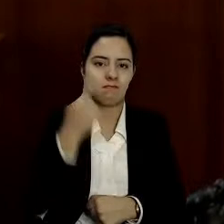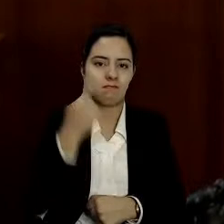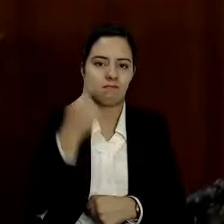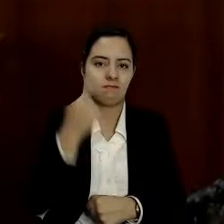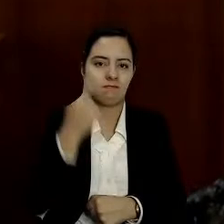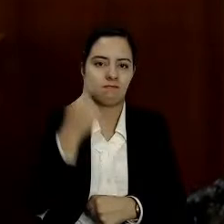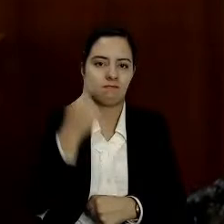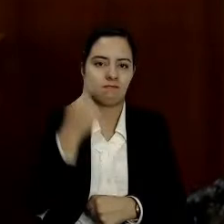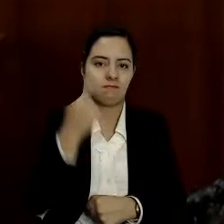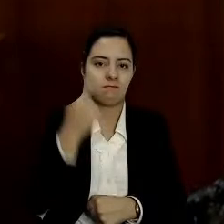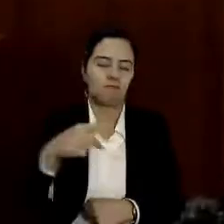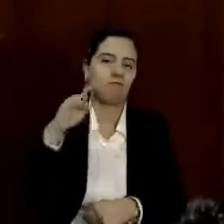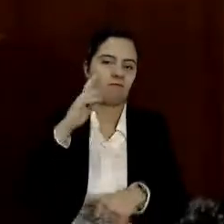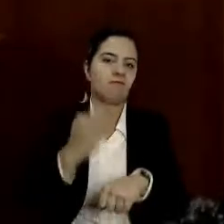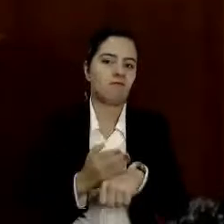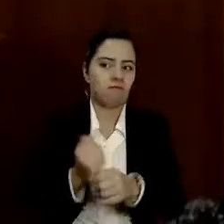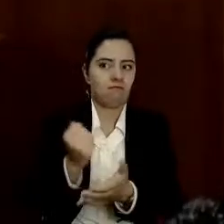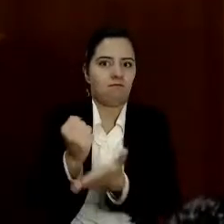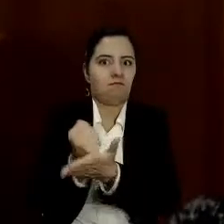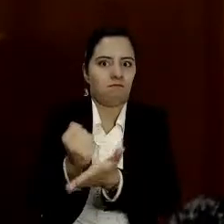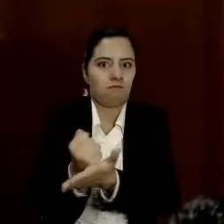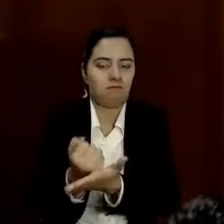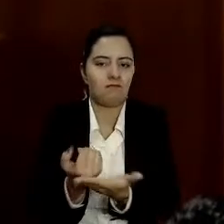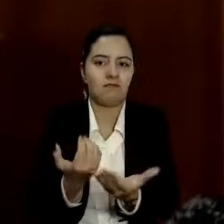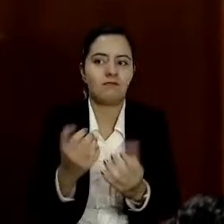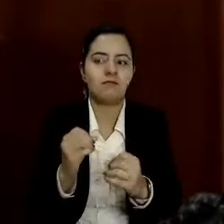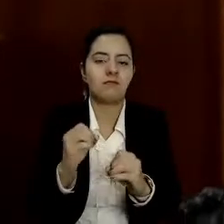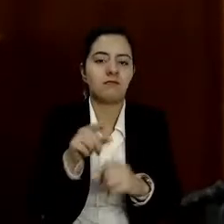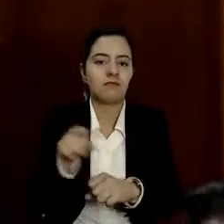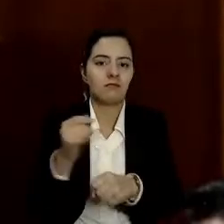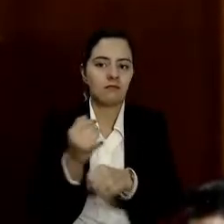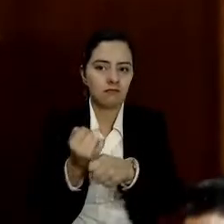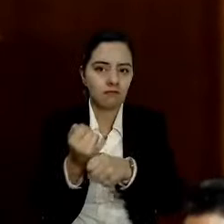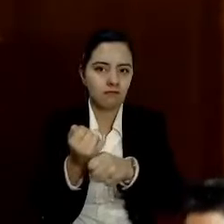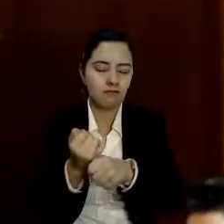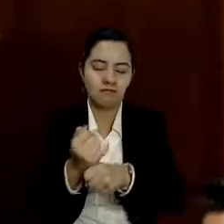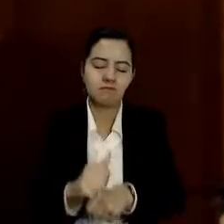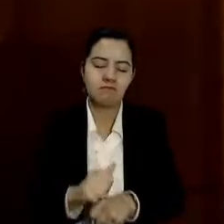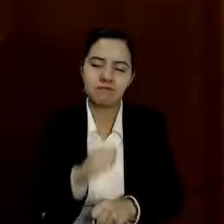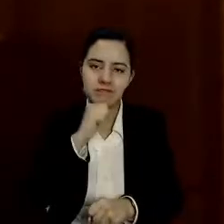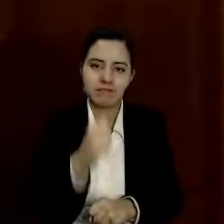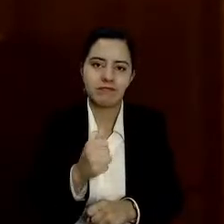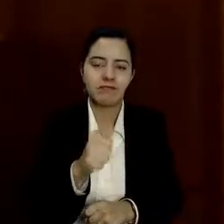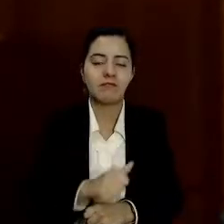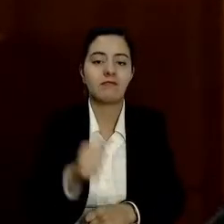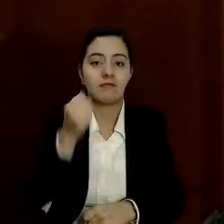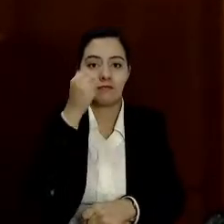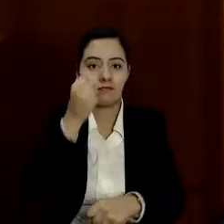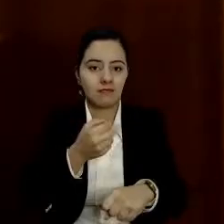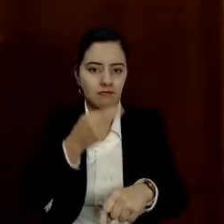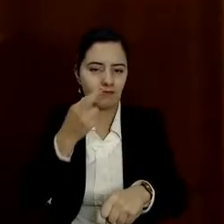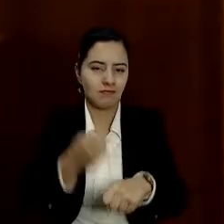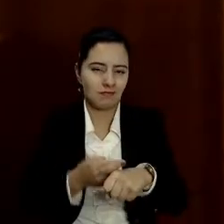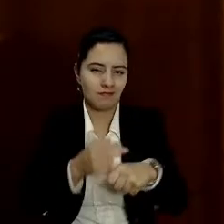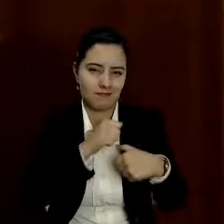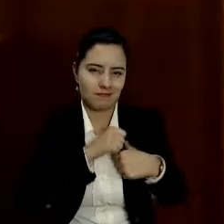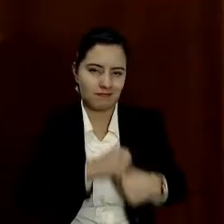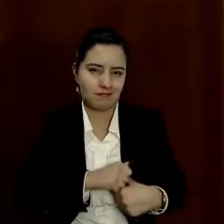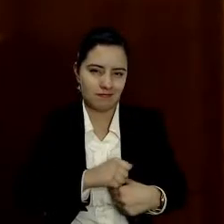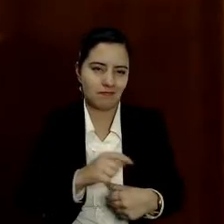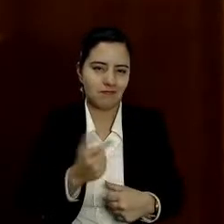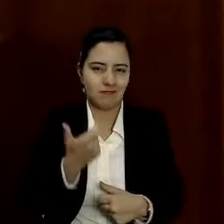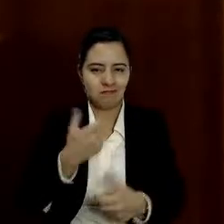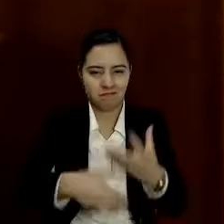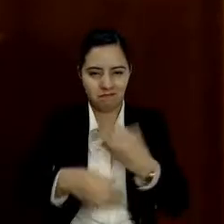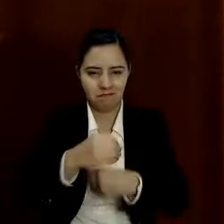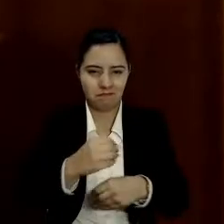sus responsabilidades fiscalizadoras, mientras que secretarios de Contraloría y de Finanzas del gobierno